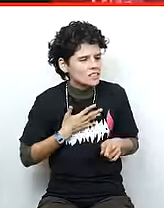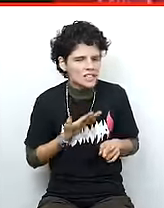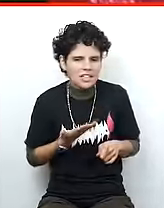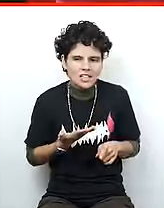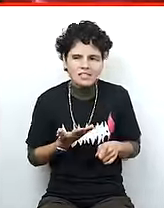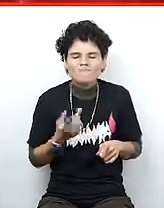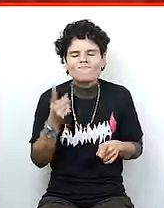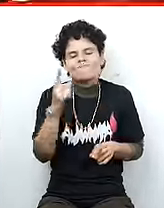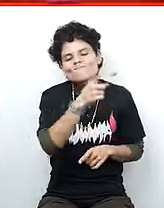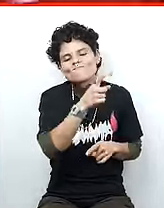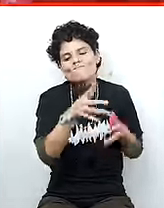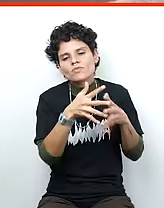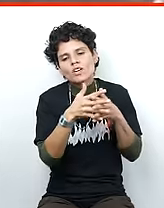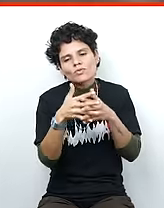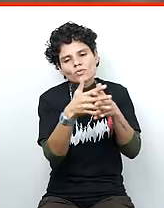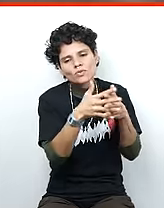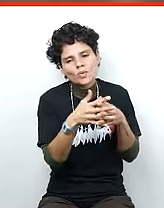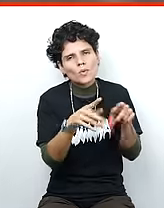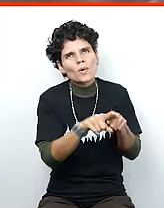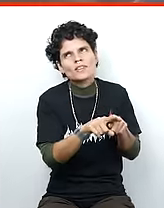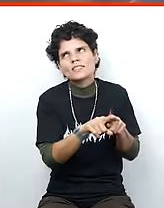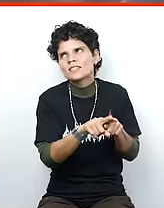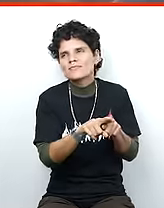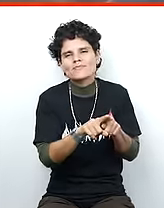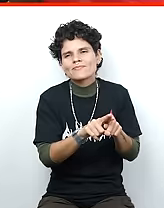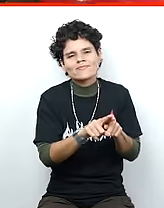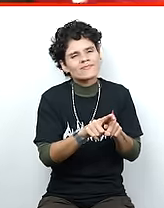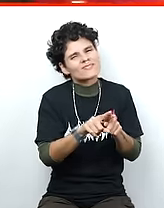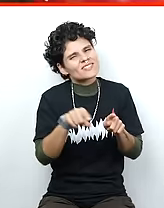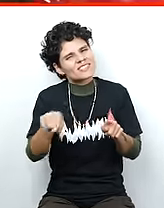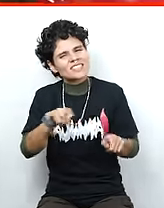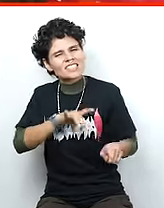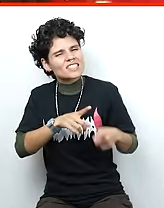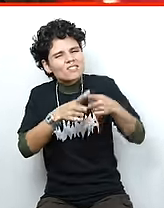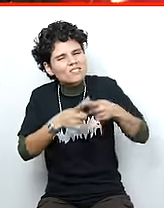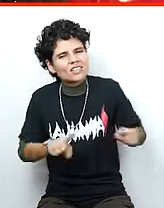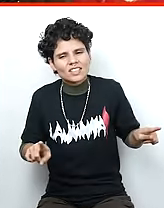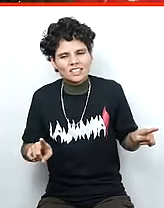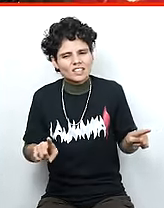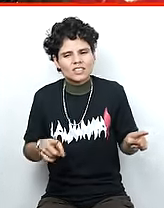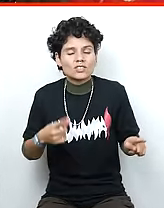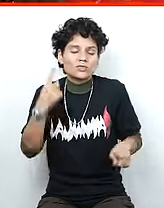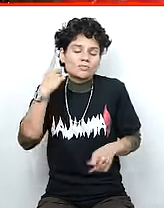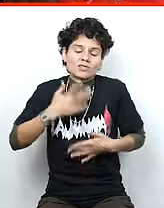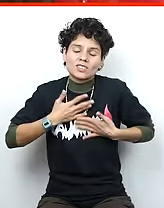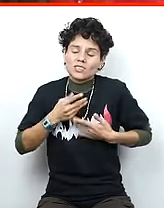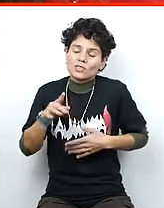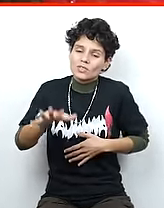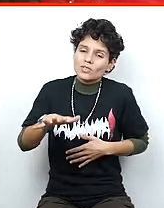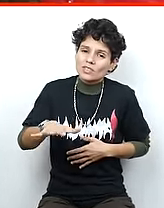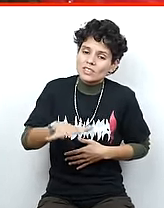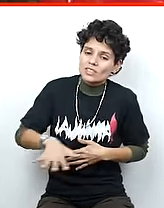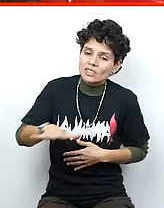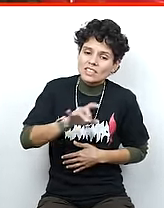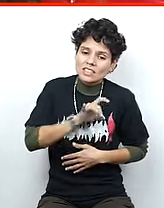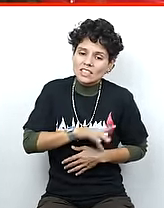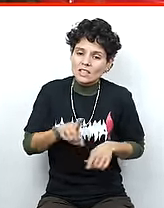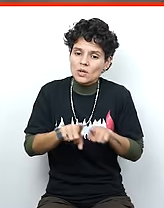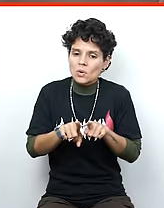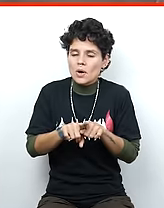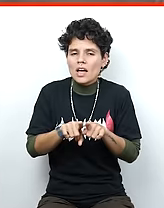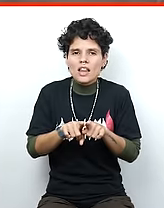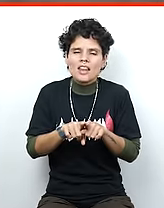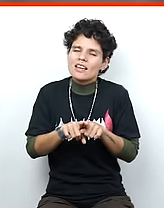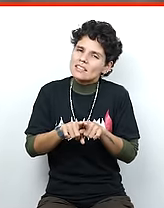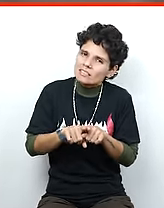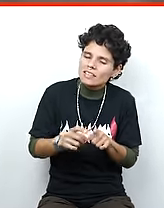porque Estados Unidos tiene esa diferencia de Chile, que aquí en Chile, que yo creo que igual es un error que están cometiendo, porque aquí es como todo